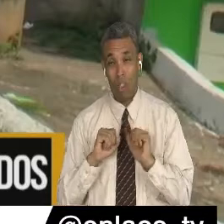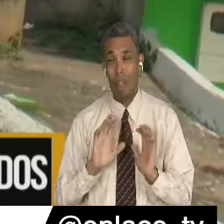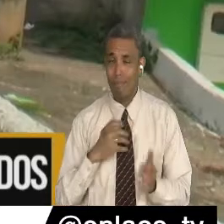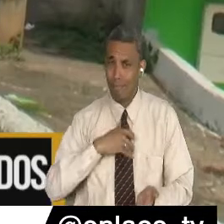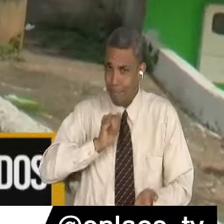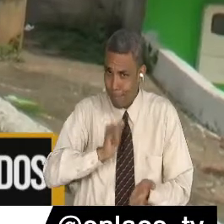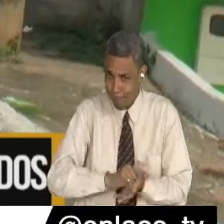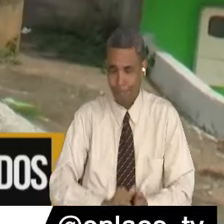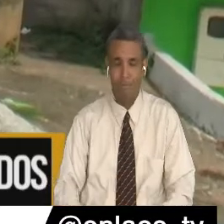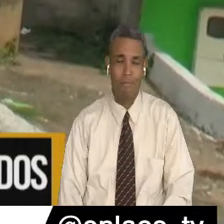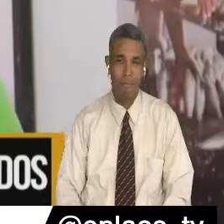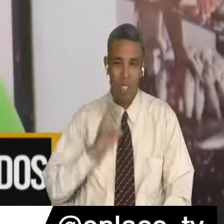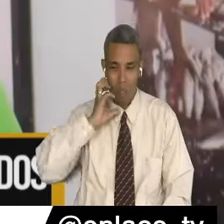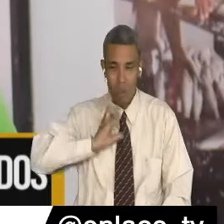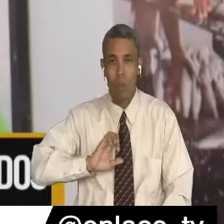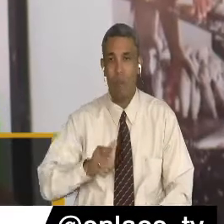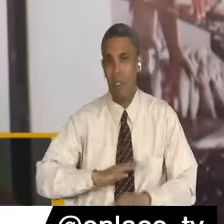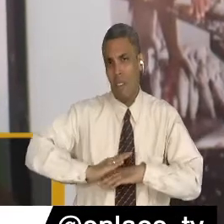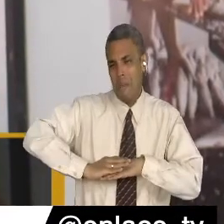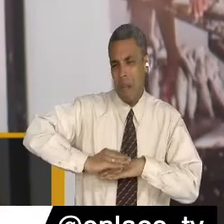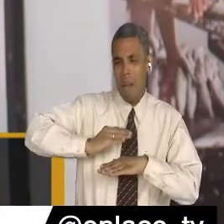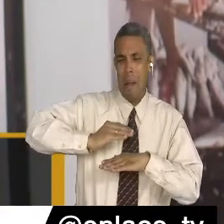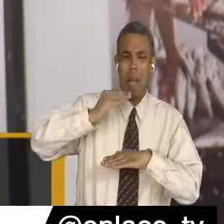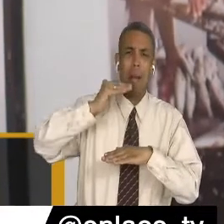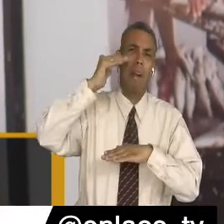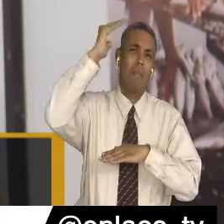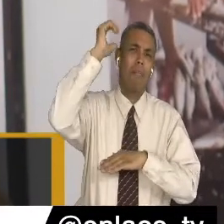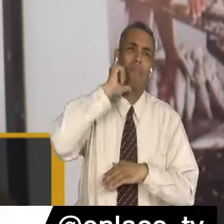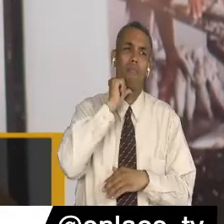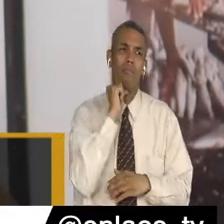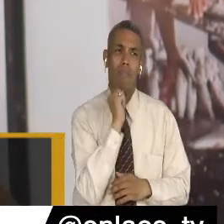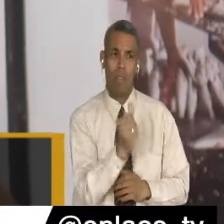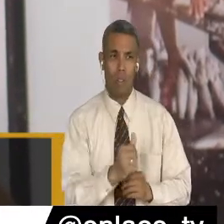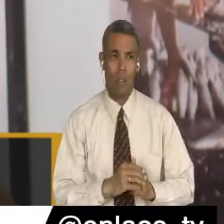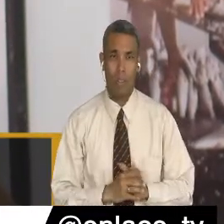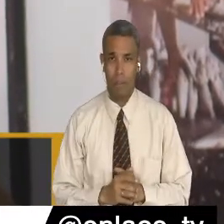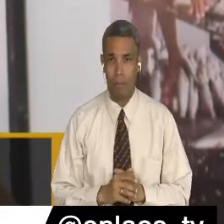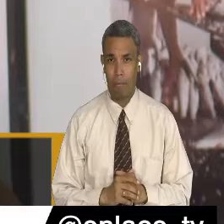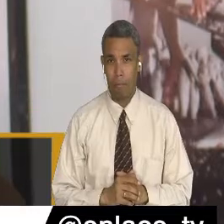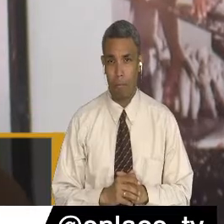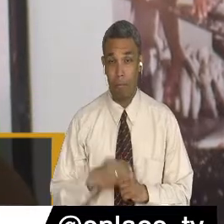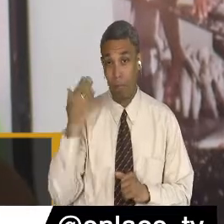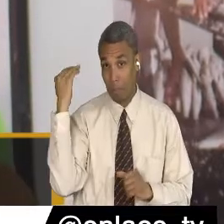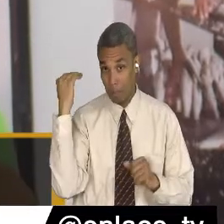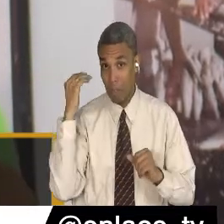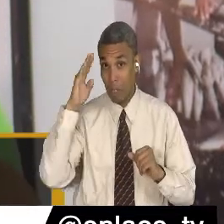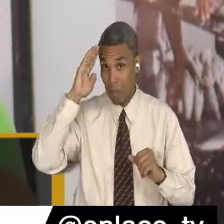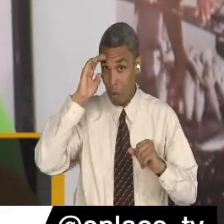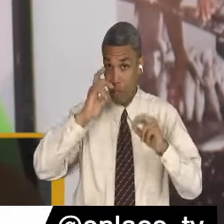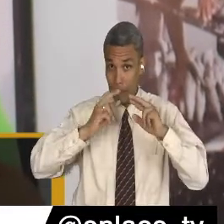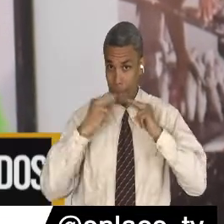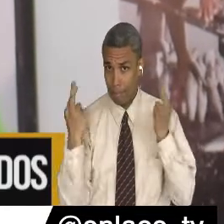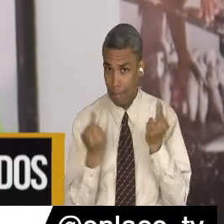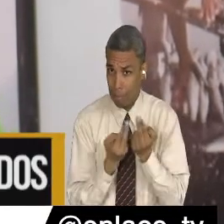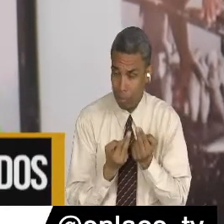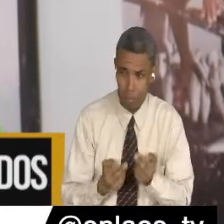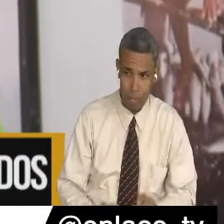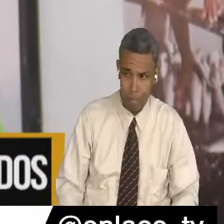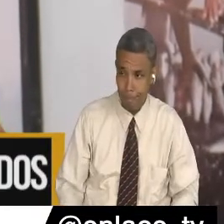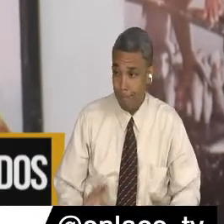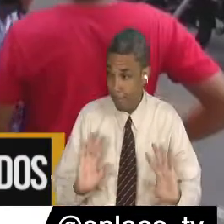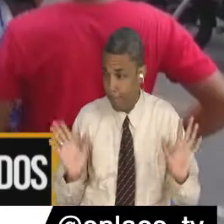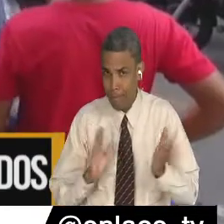ganando terreno en esta ciudad. Le decíamos en una reunión a la policía de que hoy la criminalidad, los